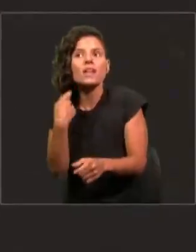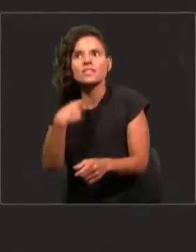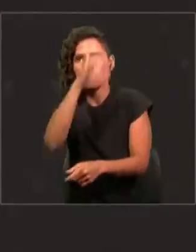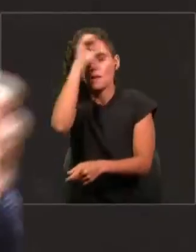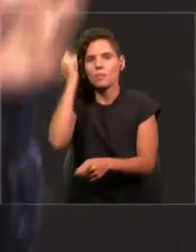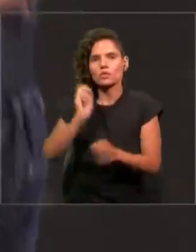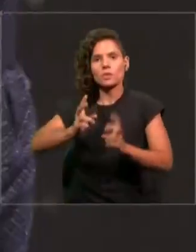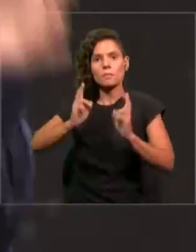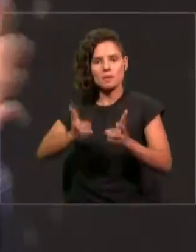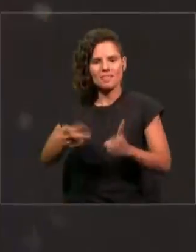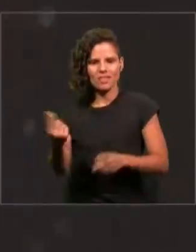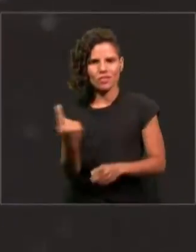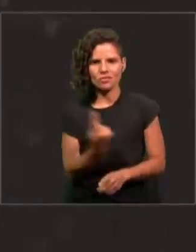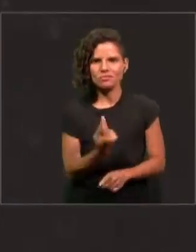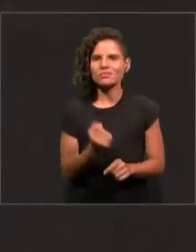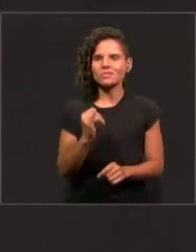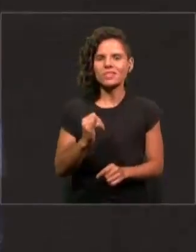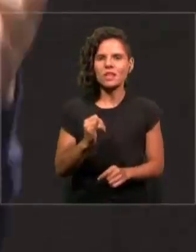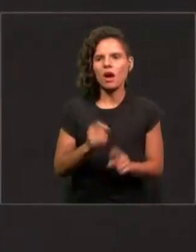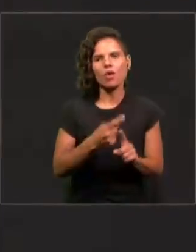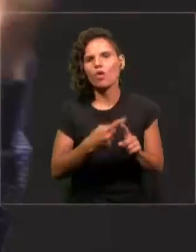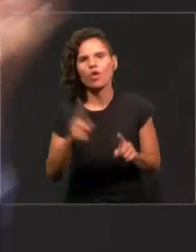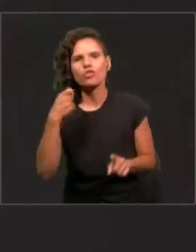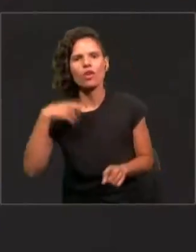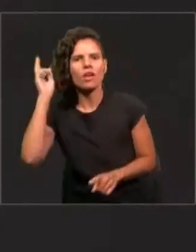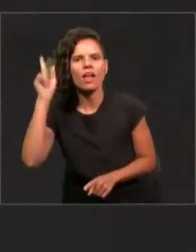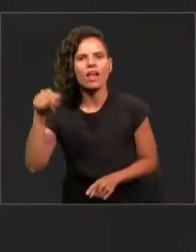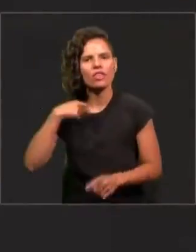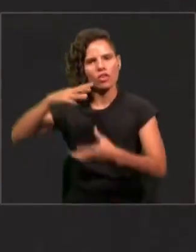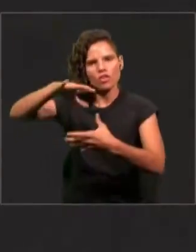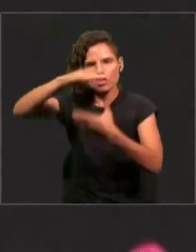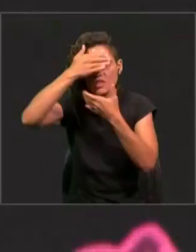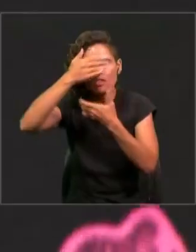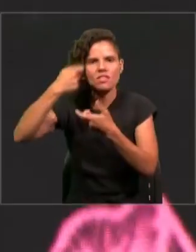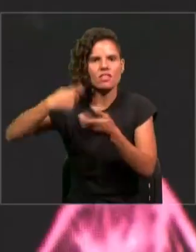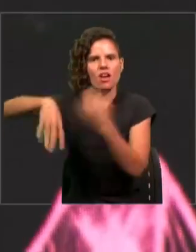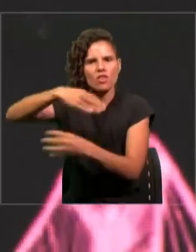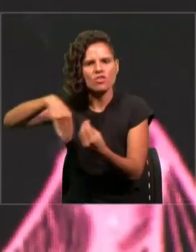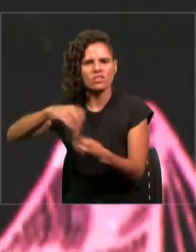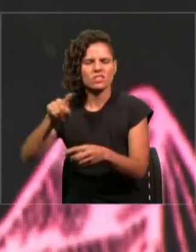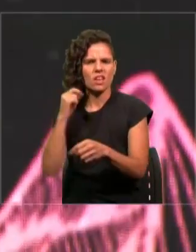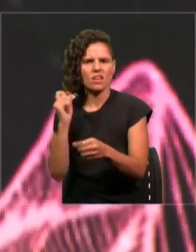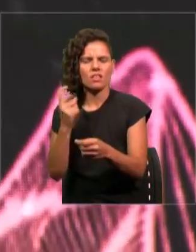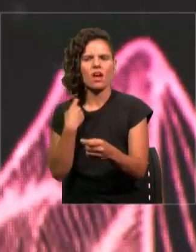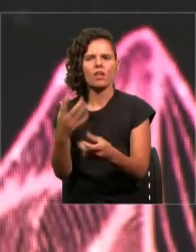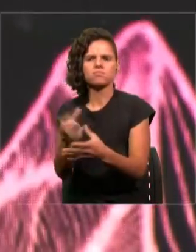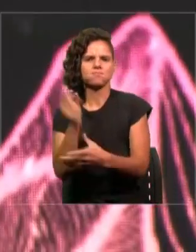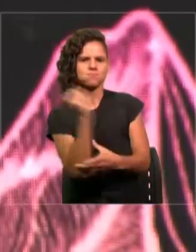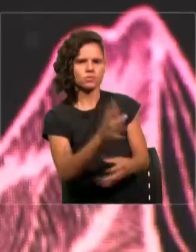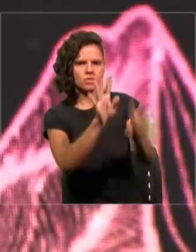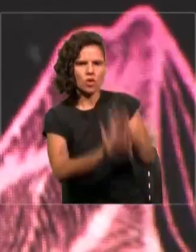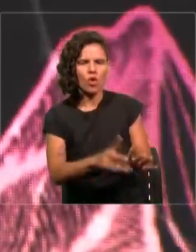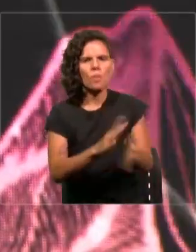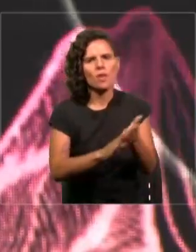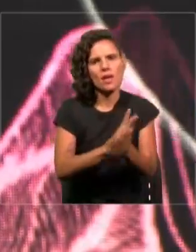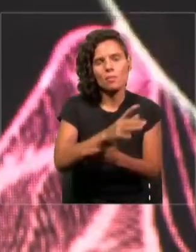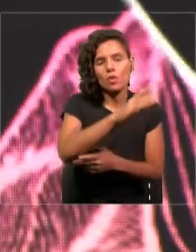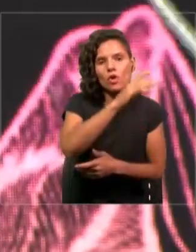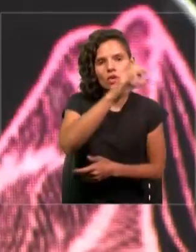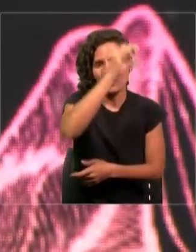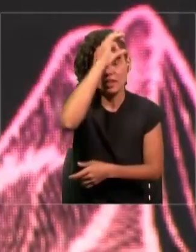presento, soy acá hoy día, y el indio insurrecto, el terrorista que está hoy día encarcelado en Temuco,